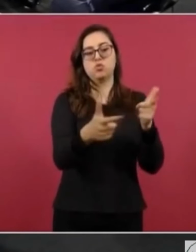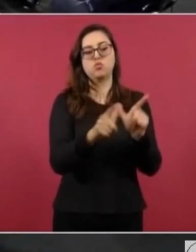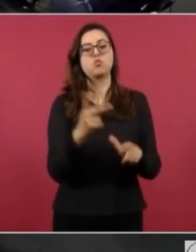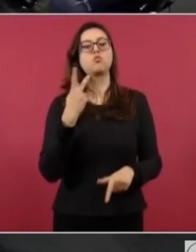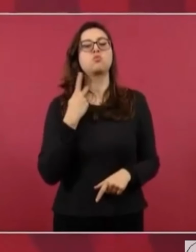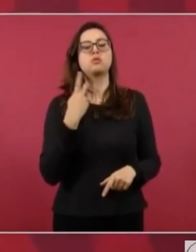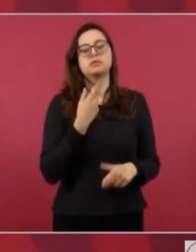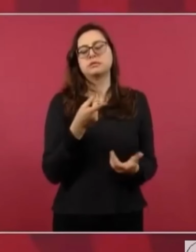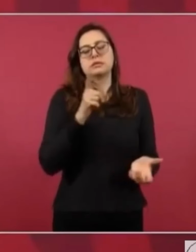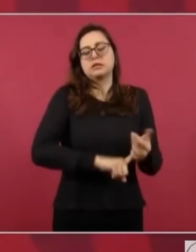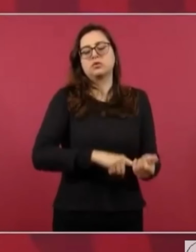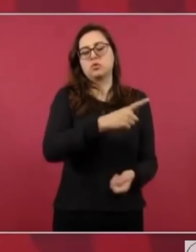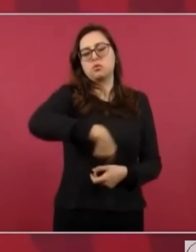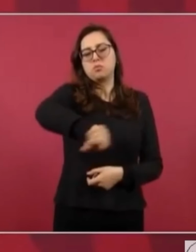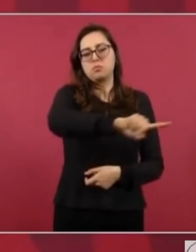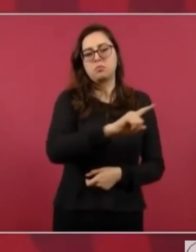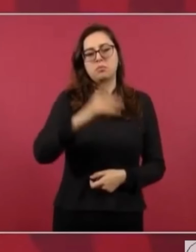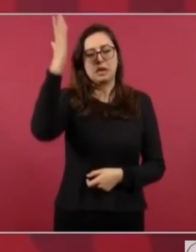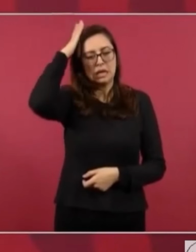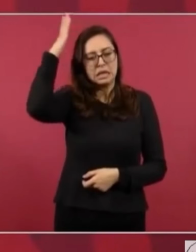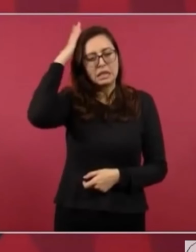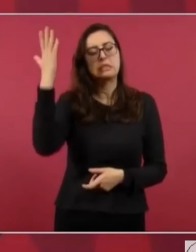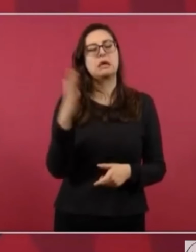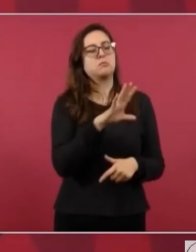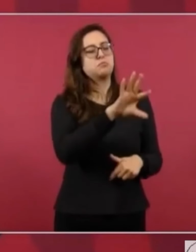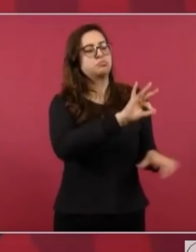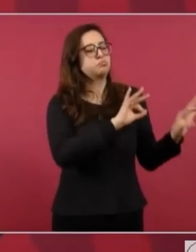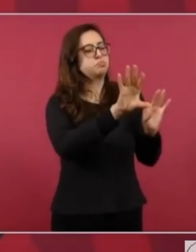achichincles o la gente cercana a los líderes de los partidos.